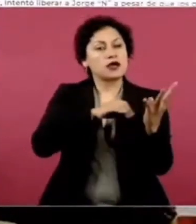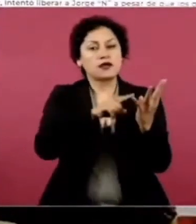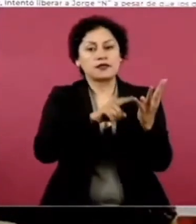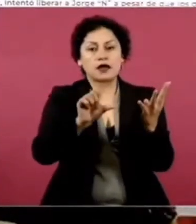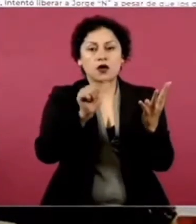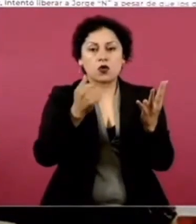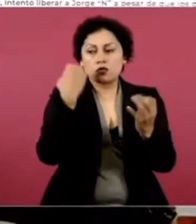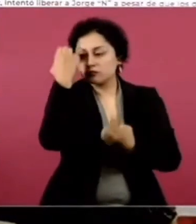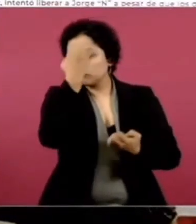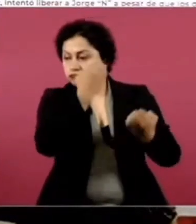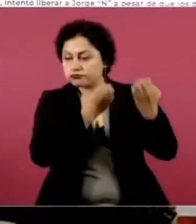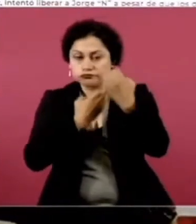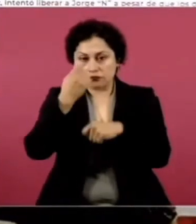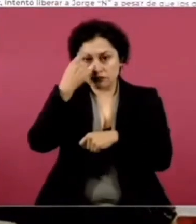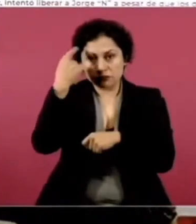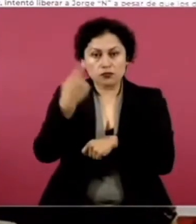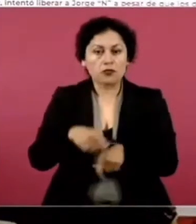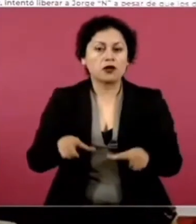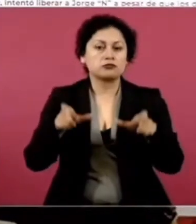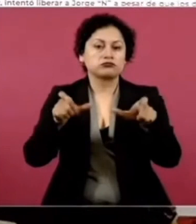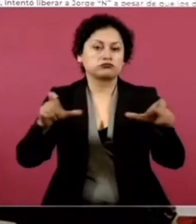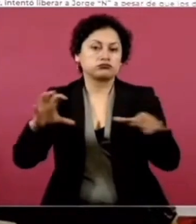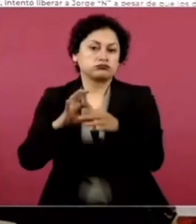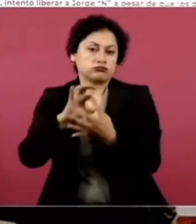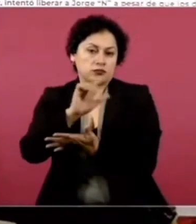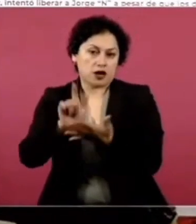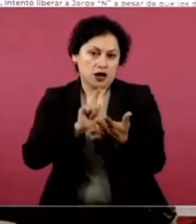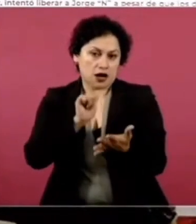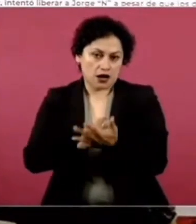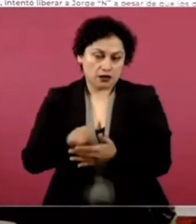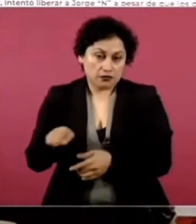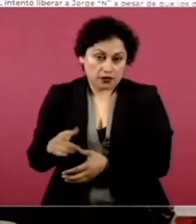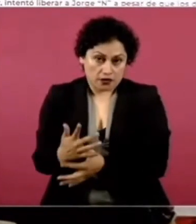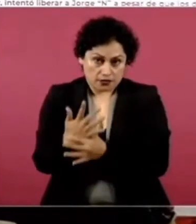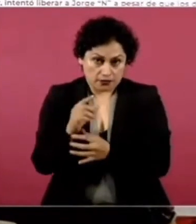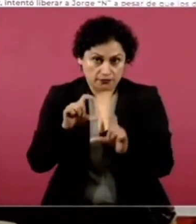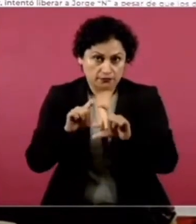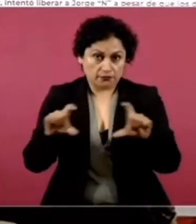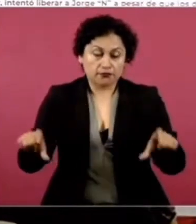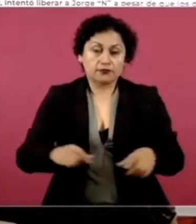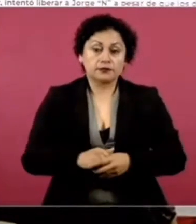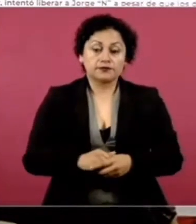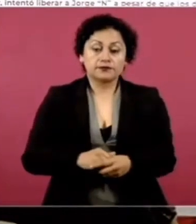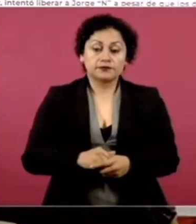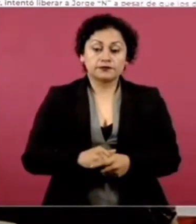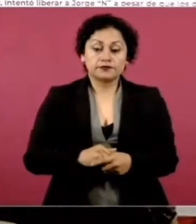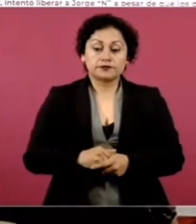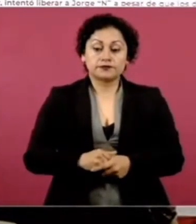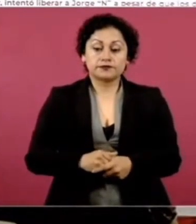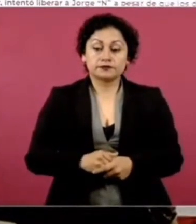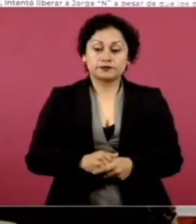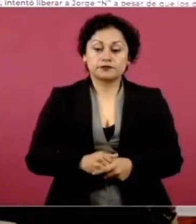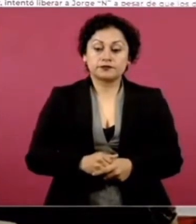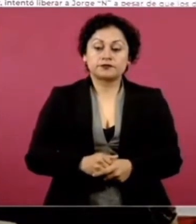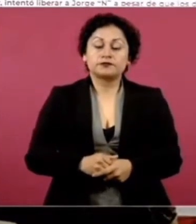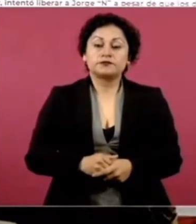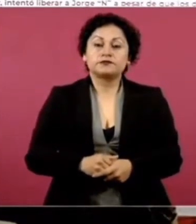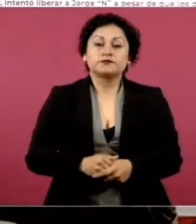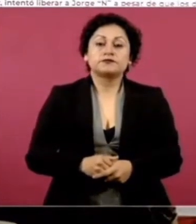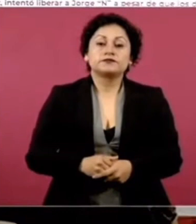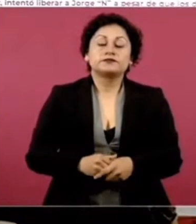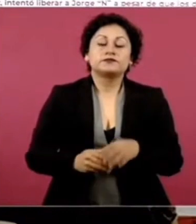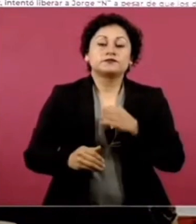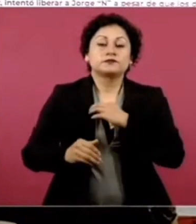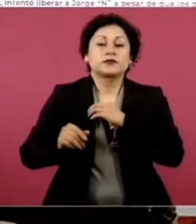u otras medidas cautelares previstas en la ley. Aquí lo manifiesta. El encargado del despacho,